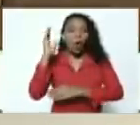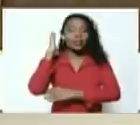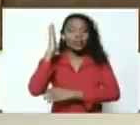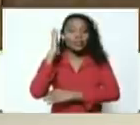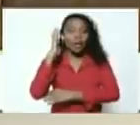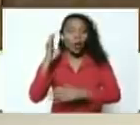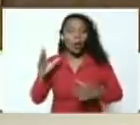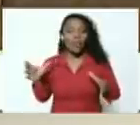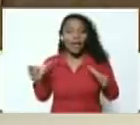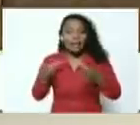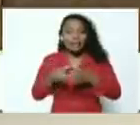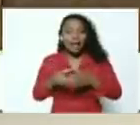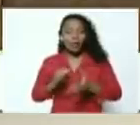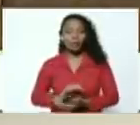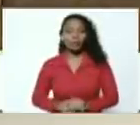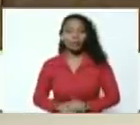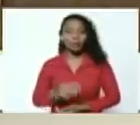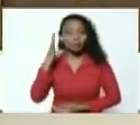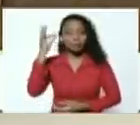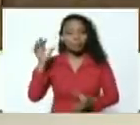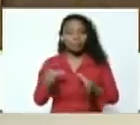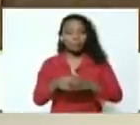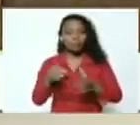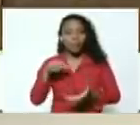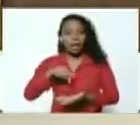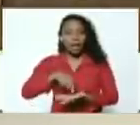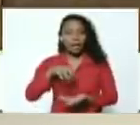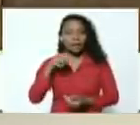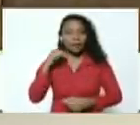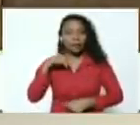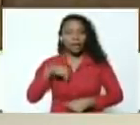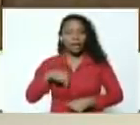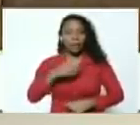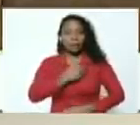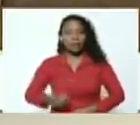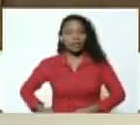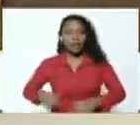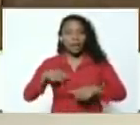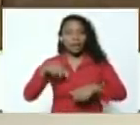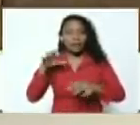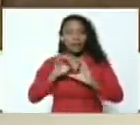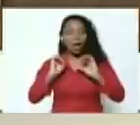Estado, aquí en el Salón Simón Bolívar,